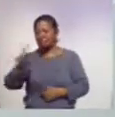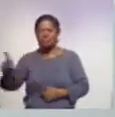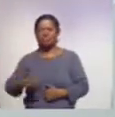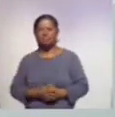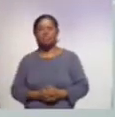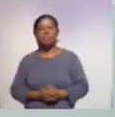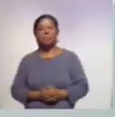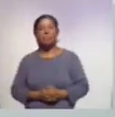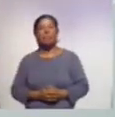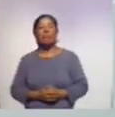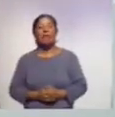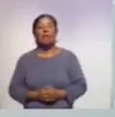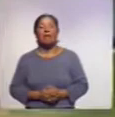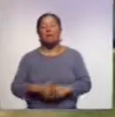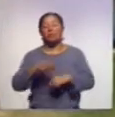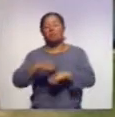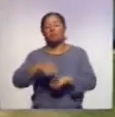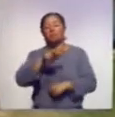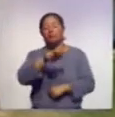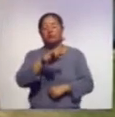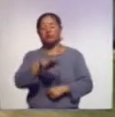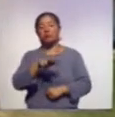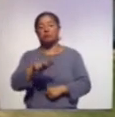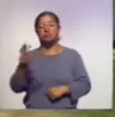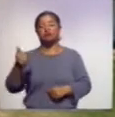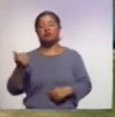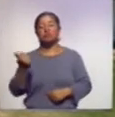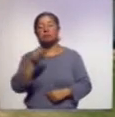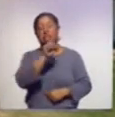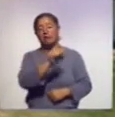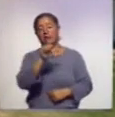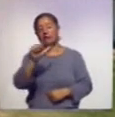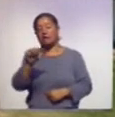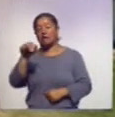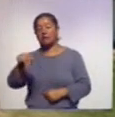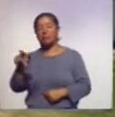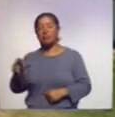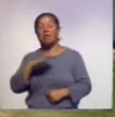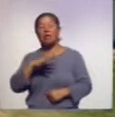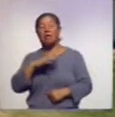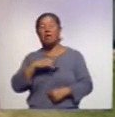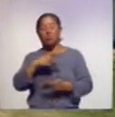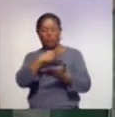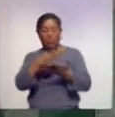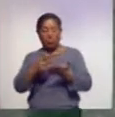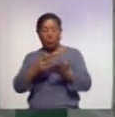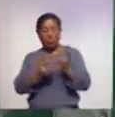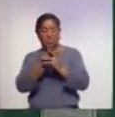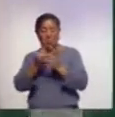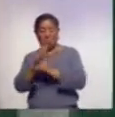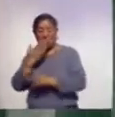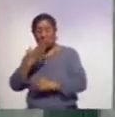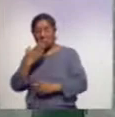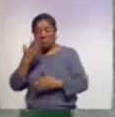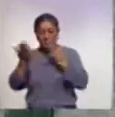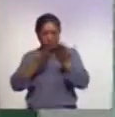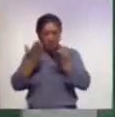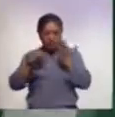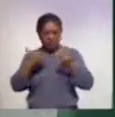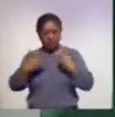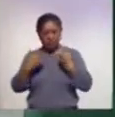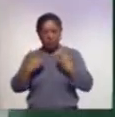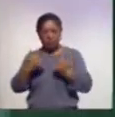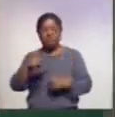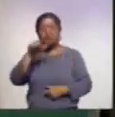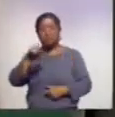El CECIT Plantel 18, ubicado en Santana, Nopalucan, desarrolla un exitoso programa de permanencia estudiantil, lo que ha permitido que los jóvenes continúen